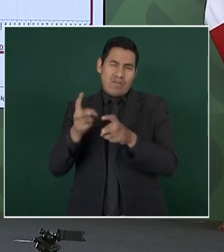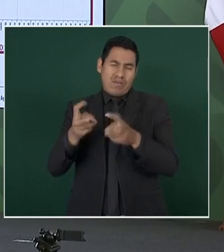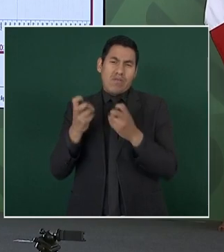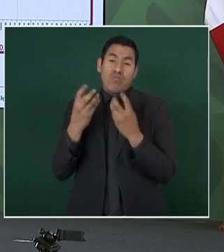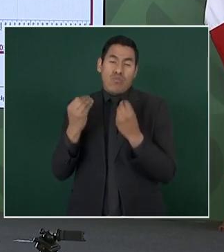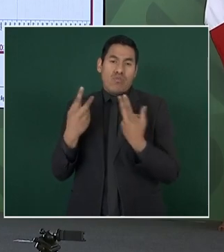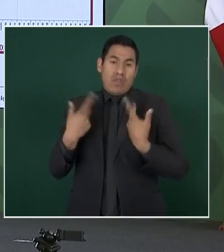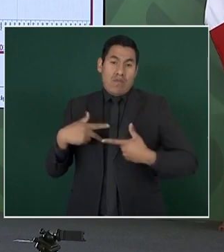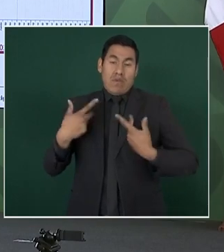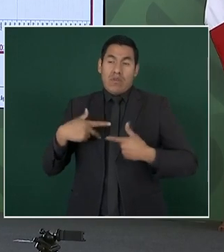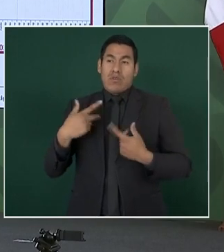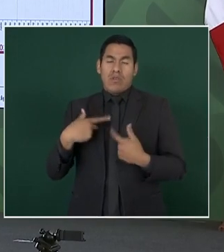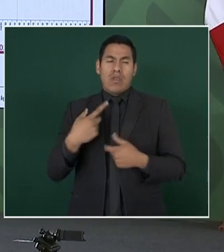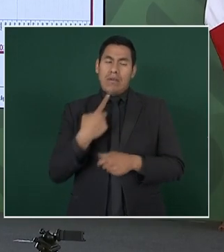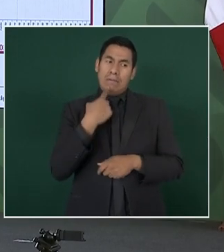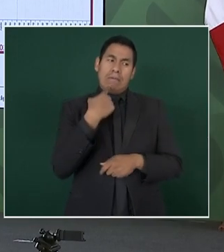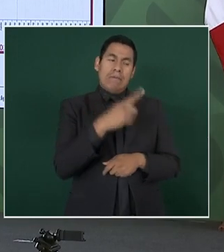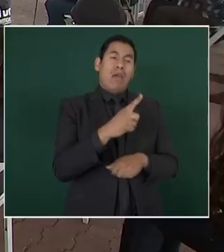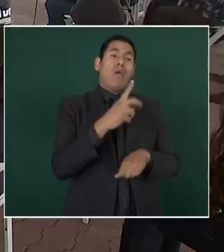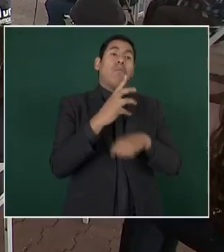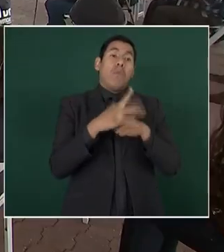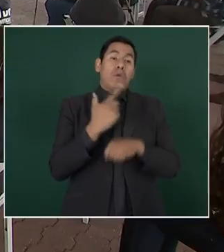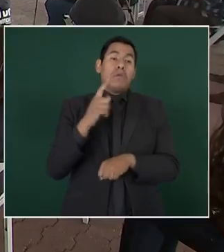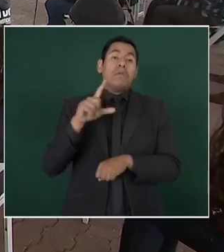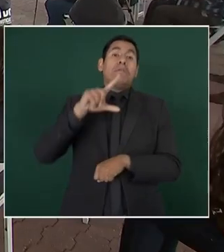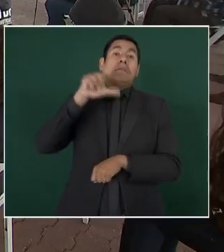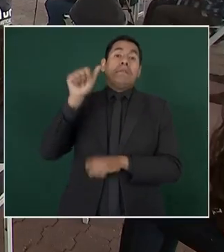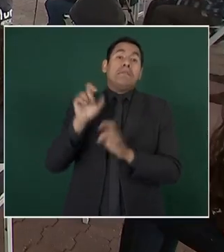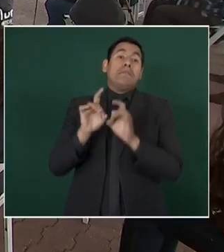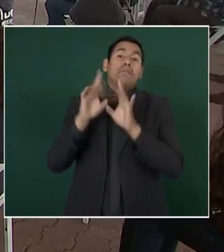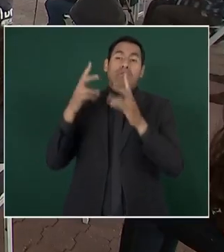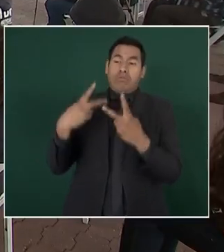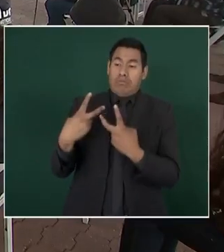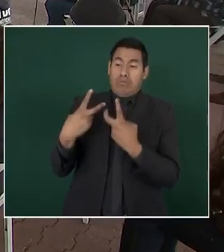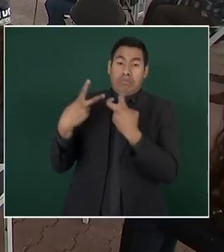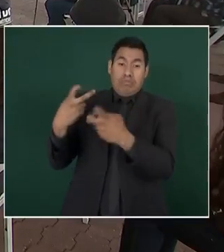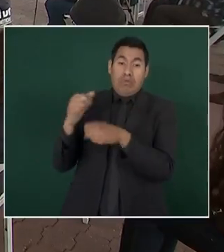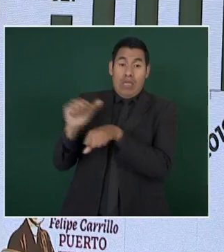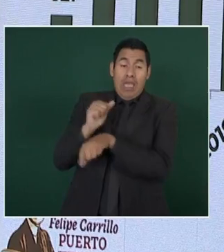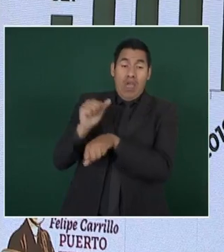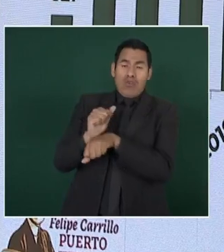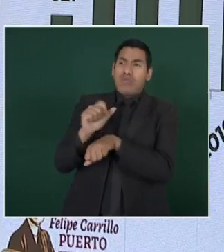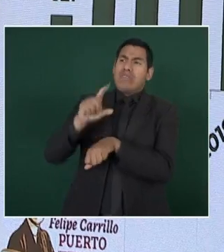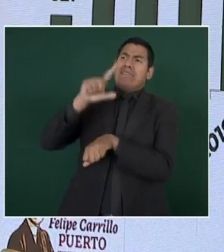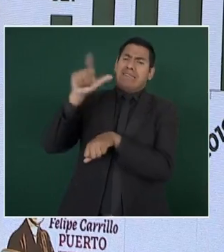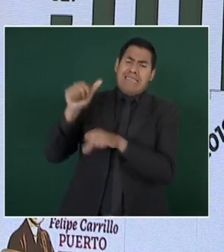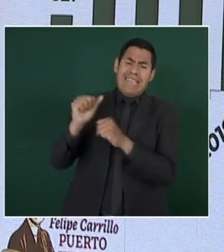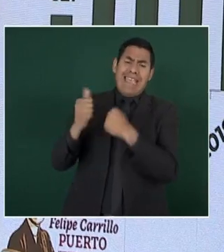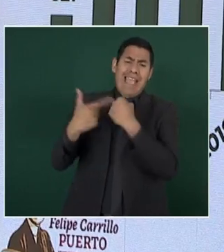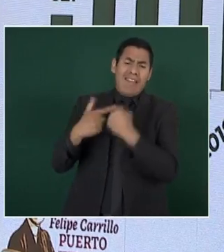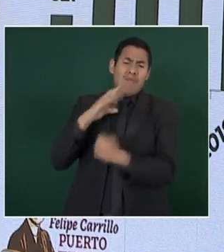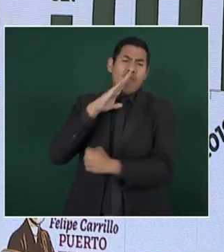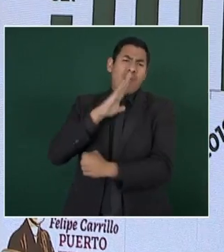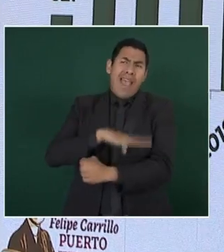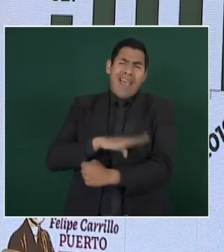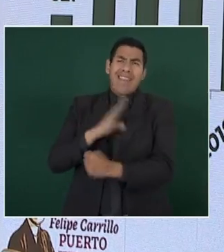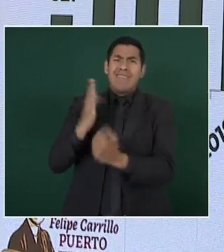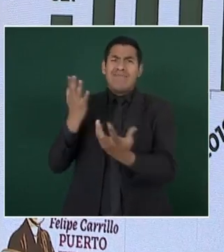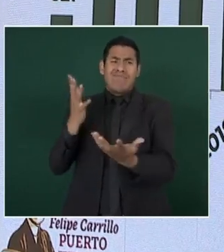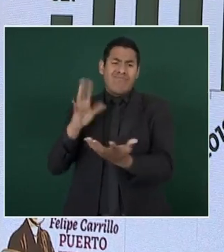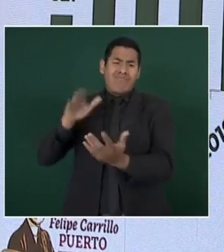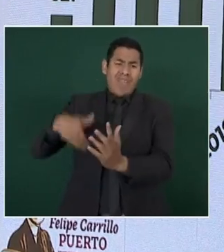porque no quieren que usen su vehículo para cometer algún delito o tienen el carro asegurado.